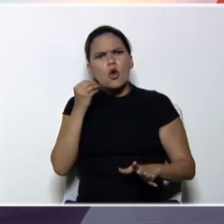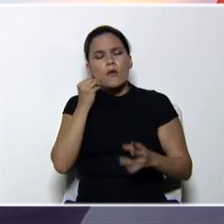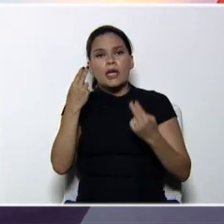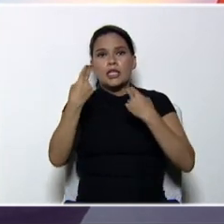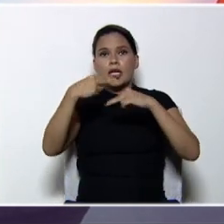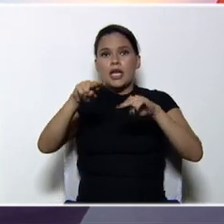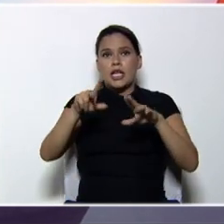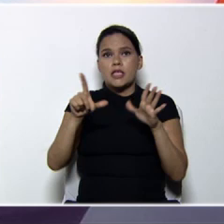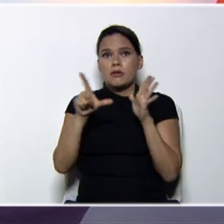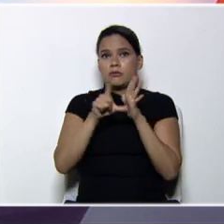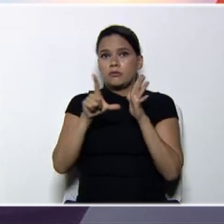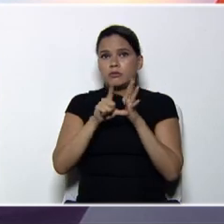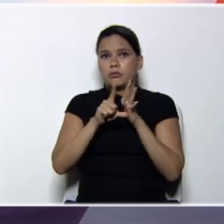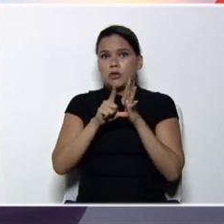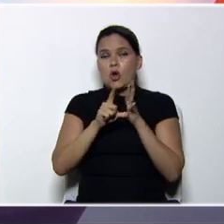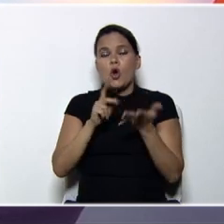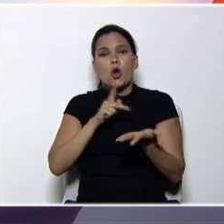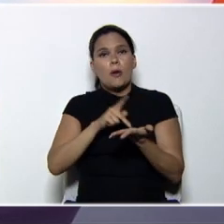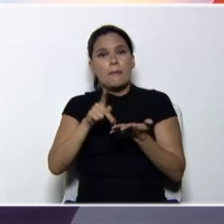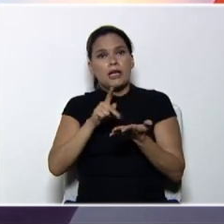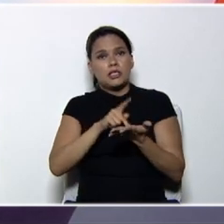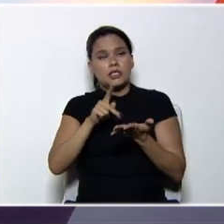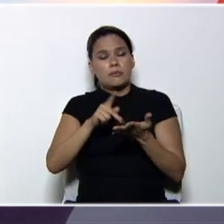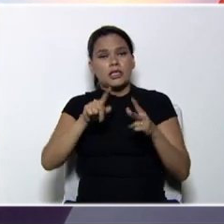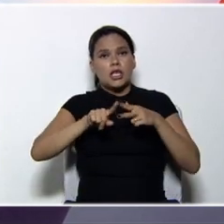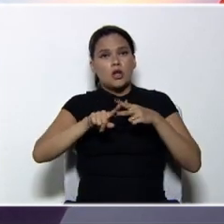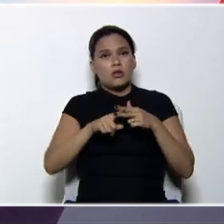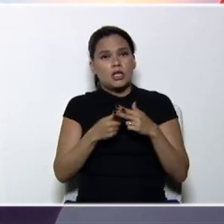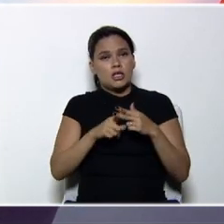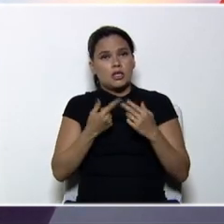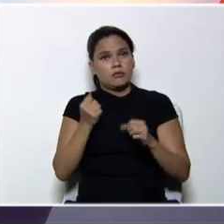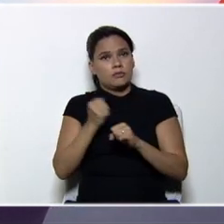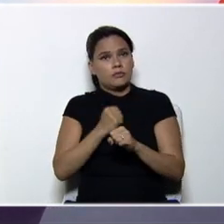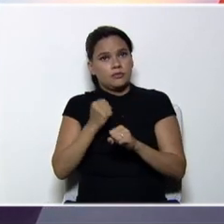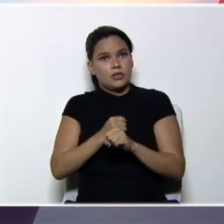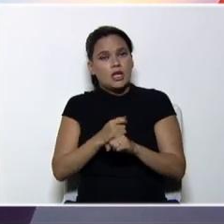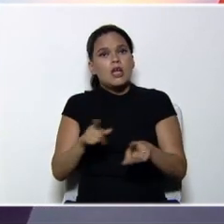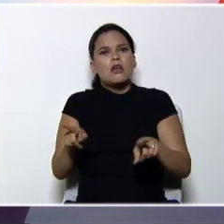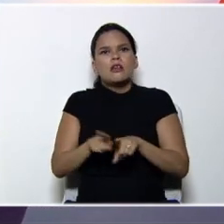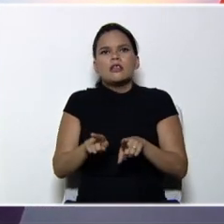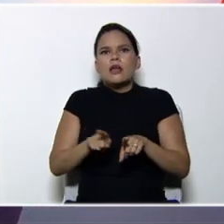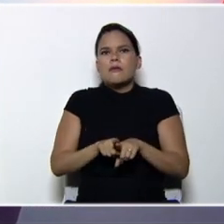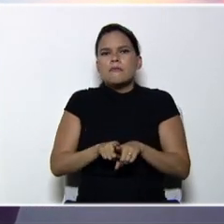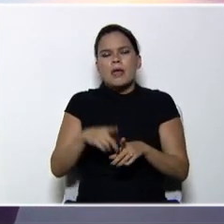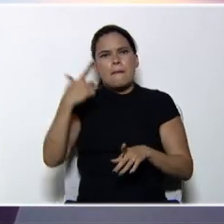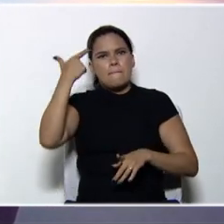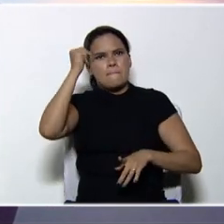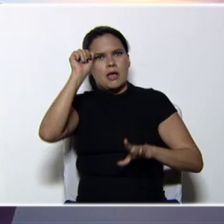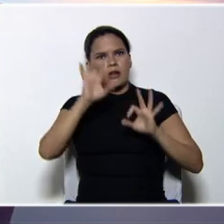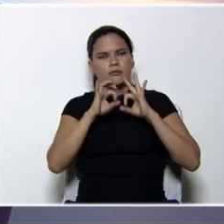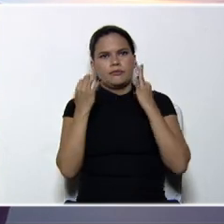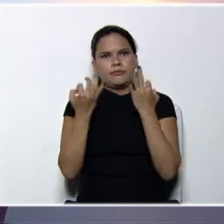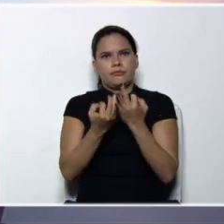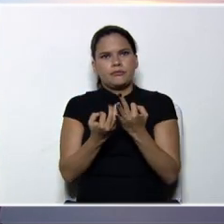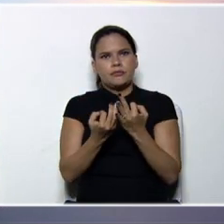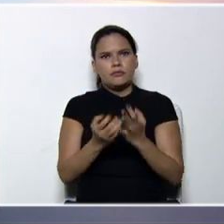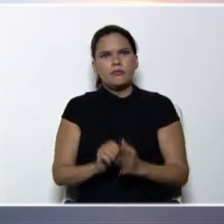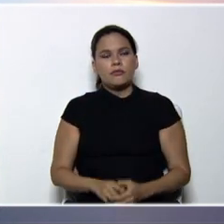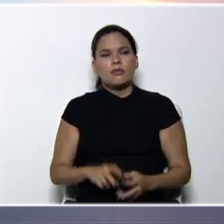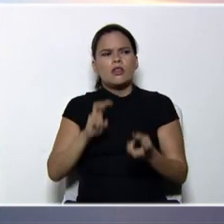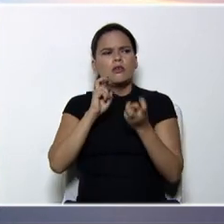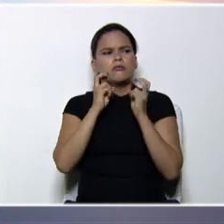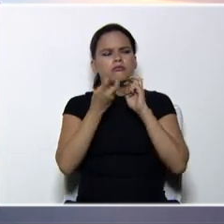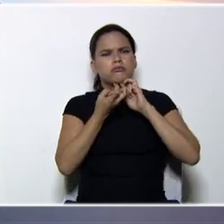nivel de educación media o de los participantes en los talleres de educación laboral, es también para la familia. El referente